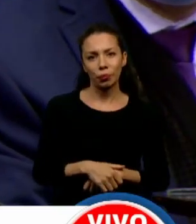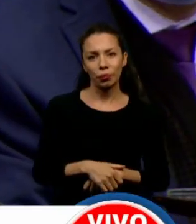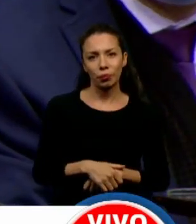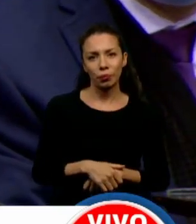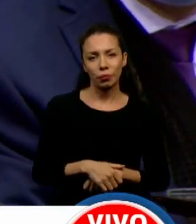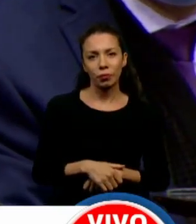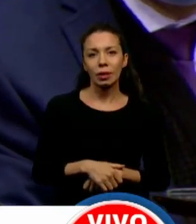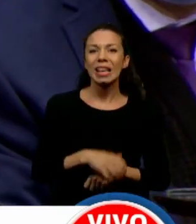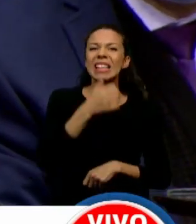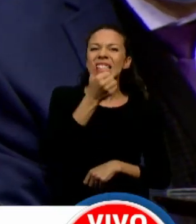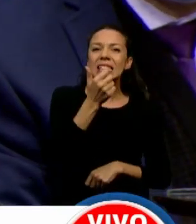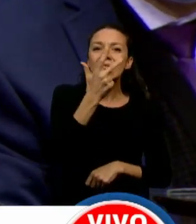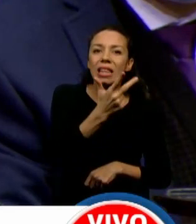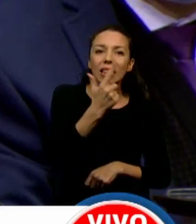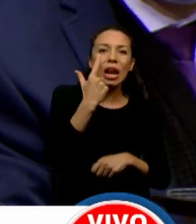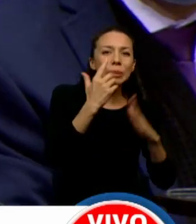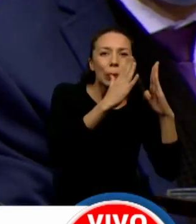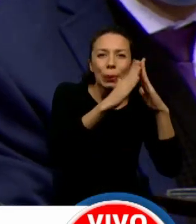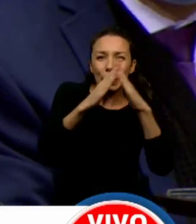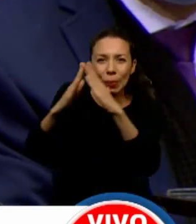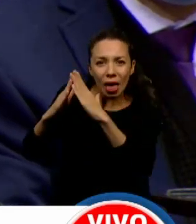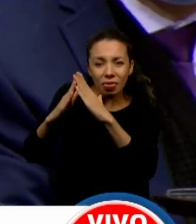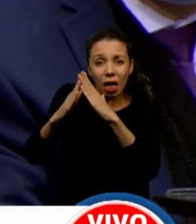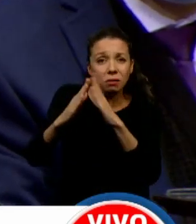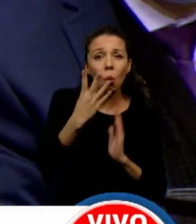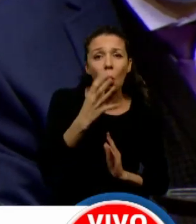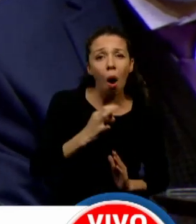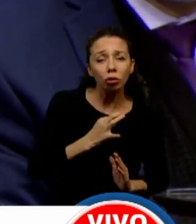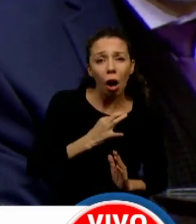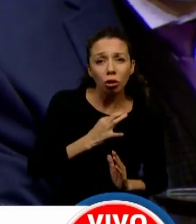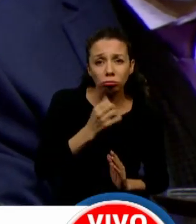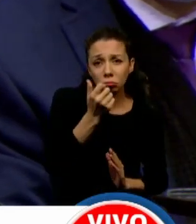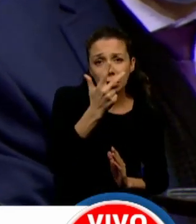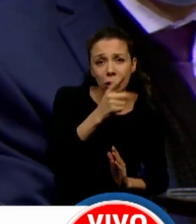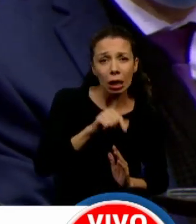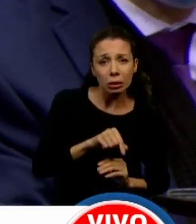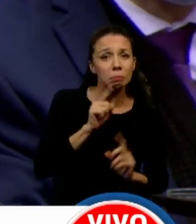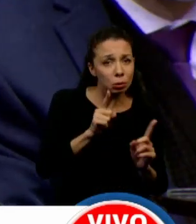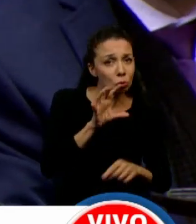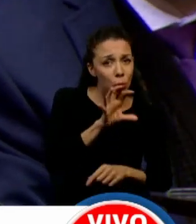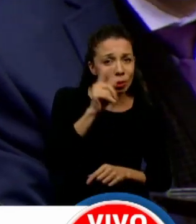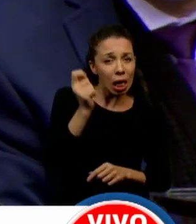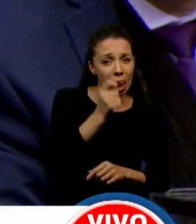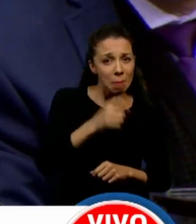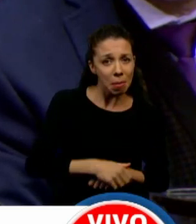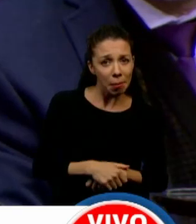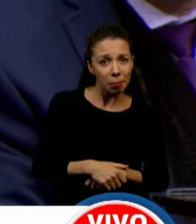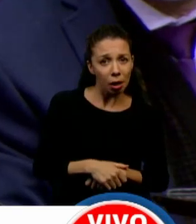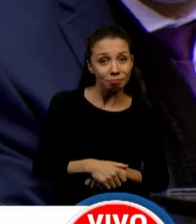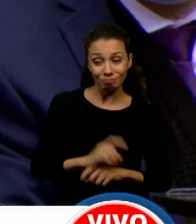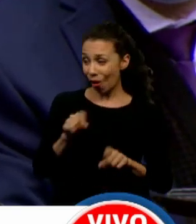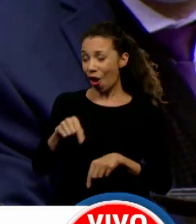63 viviendas en 4 años hicieron en la provincia de La Pampa. Hoy mi gobernador, con quien hablaba ayer de este